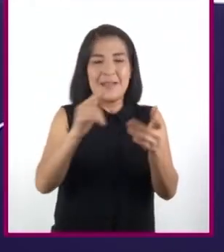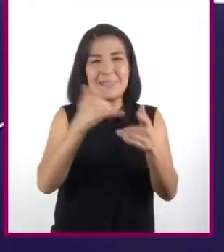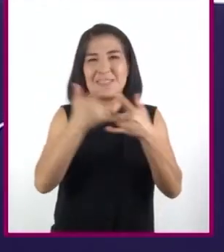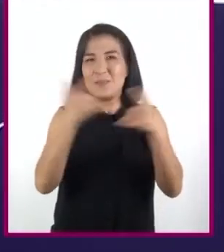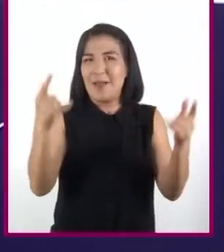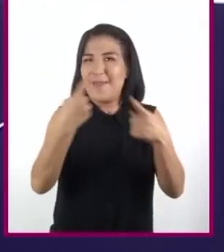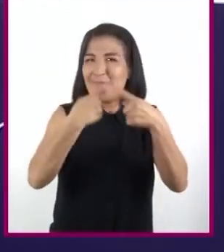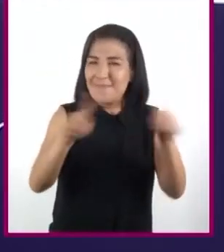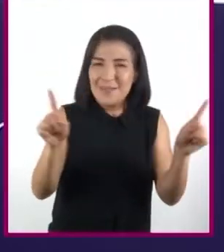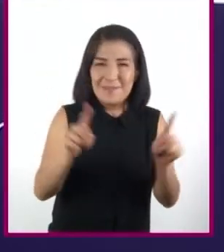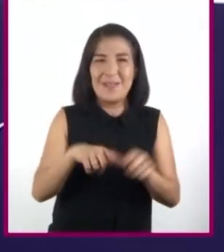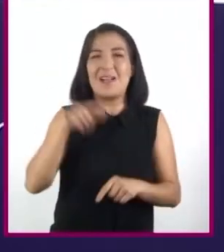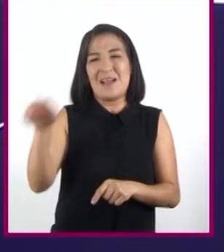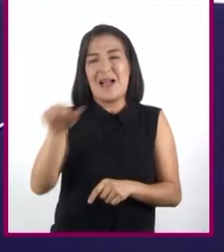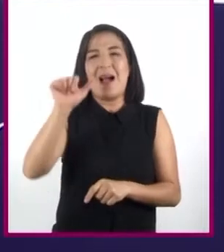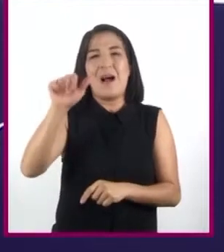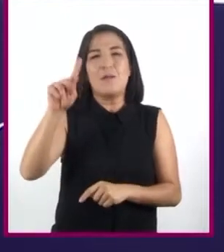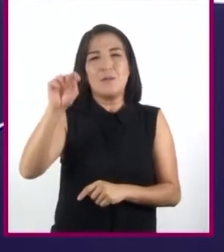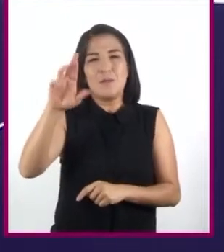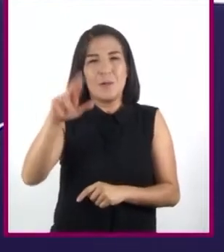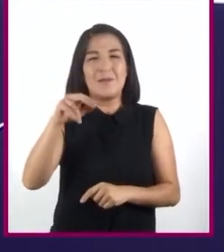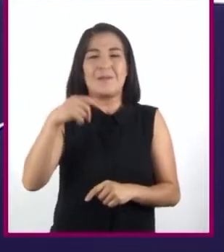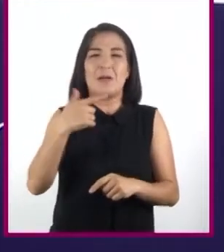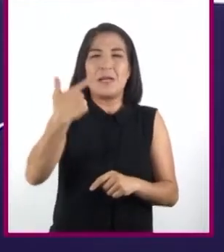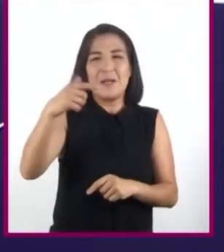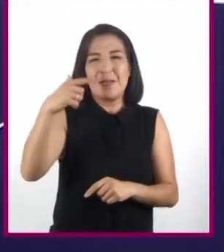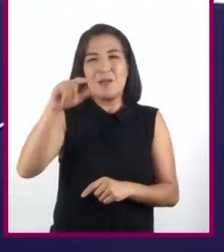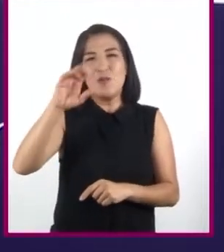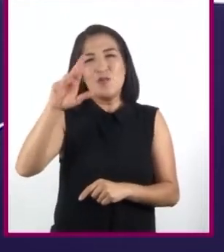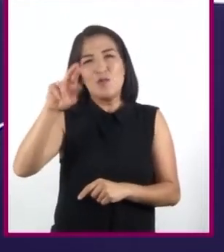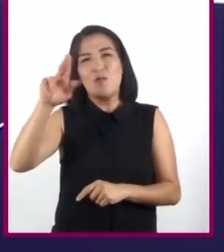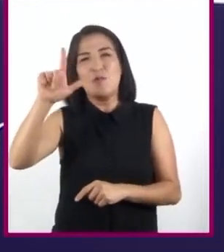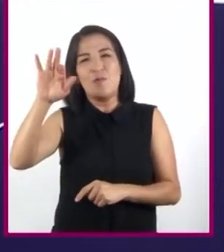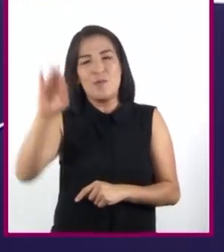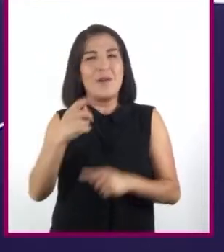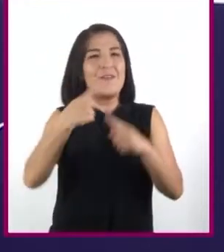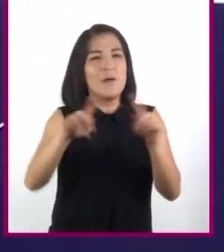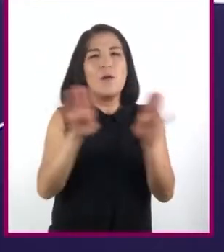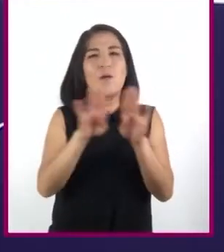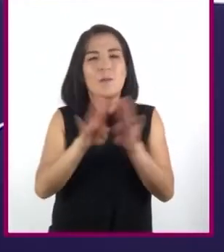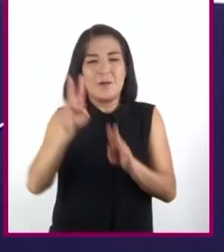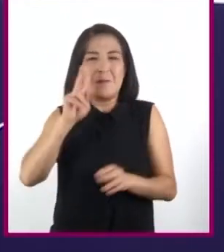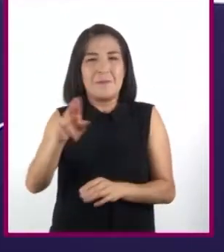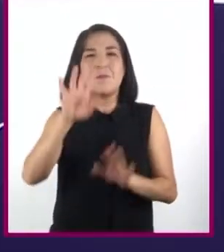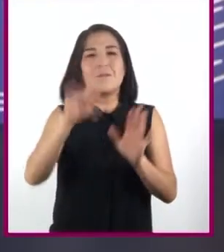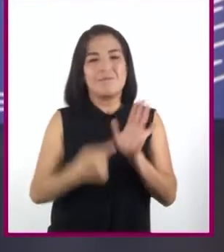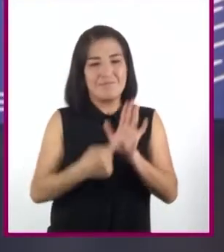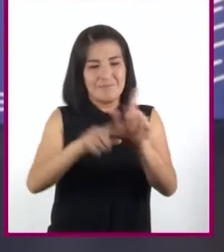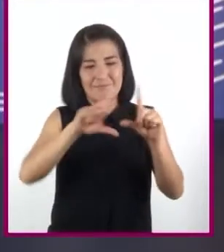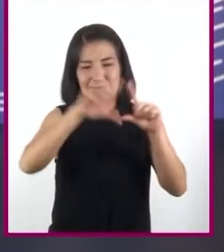Rulfo, pero muestran costumbres y lugares que son parte de nuestra identidad como país.